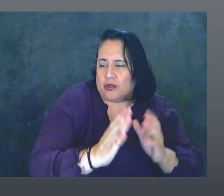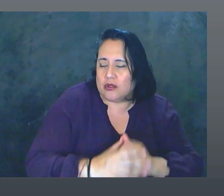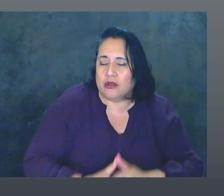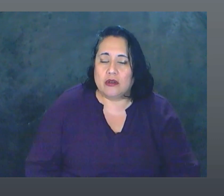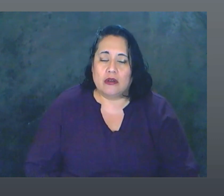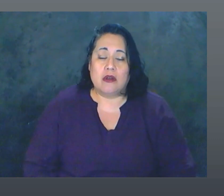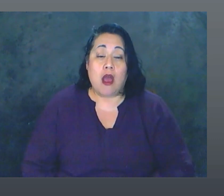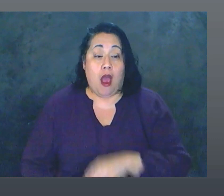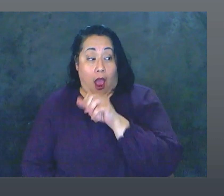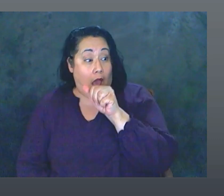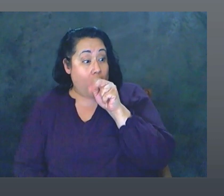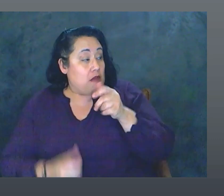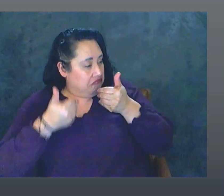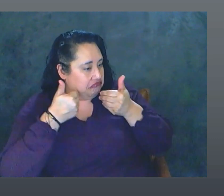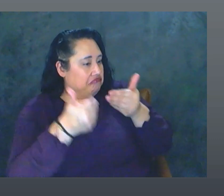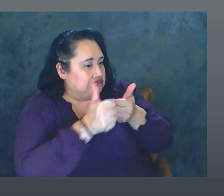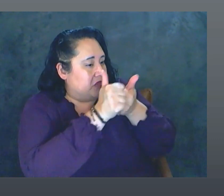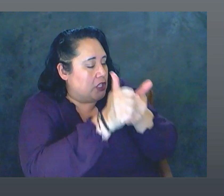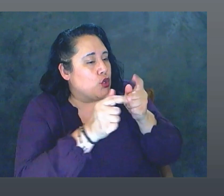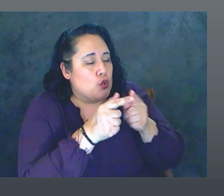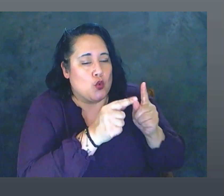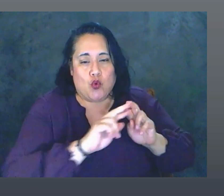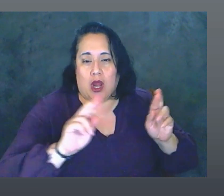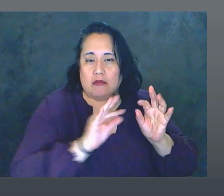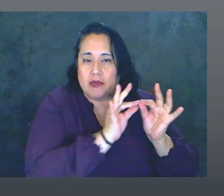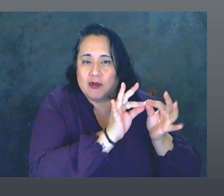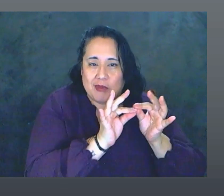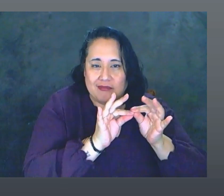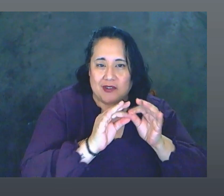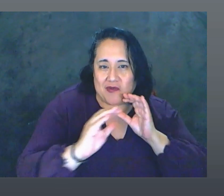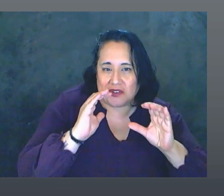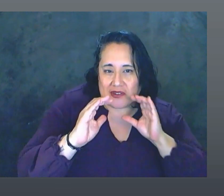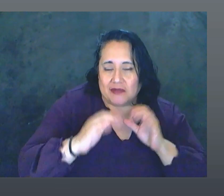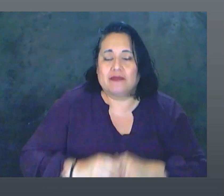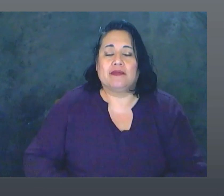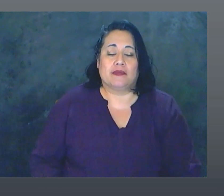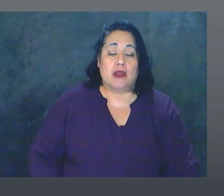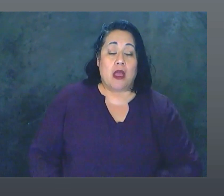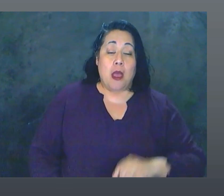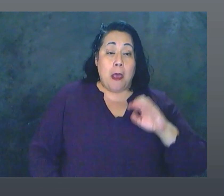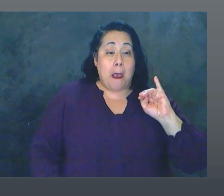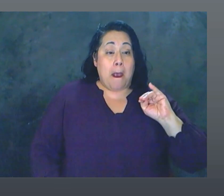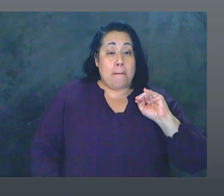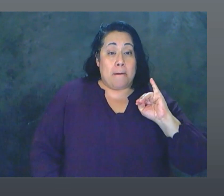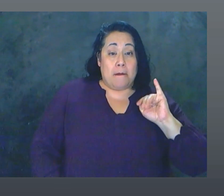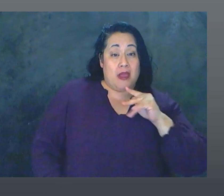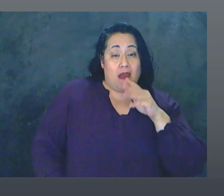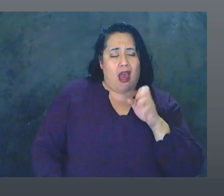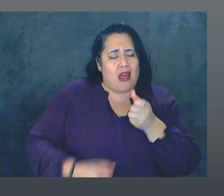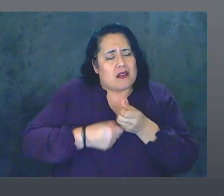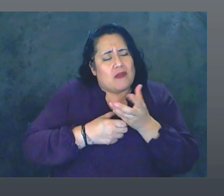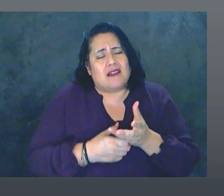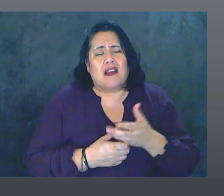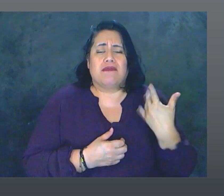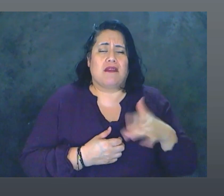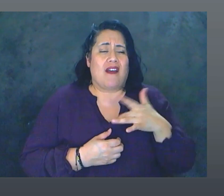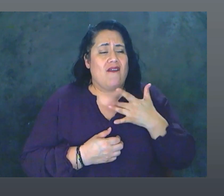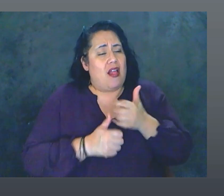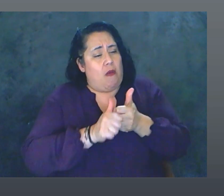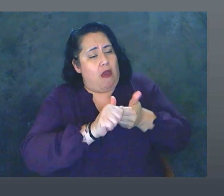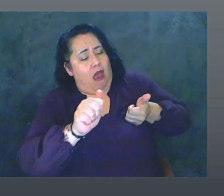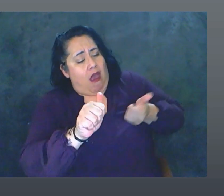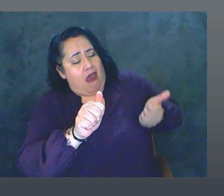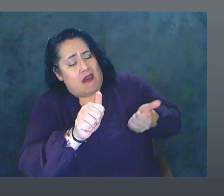profesora. Ana sigue para interpretar la conversación. Miguel expresa que está atrasado en